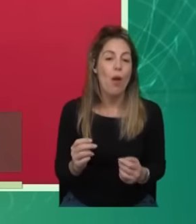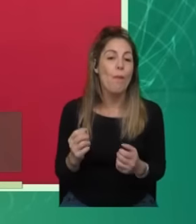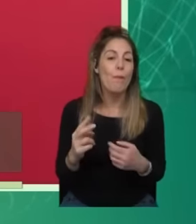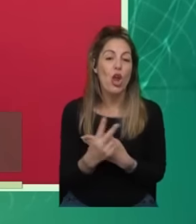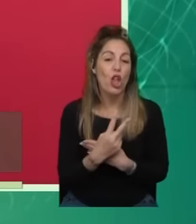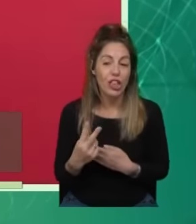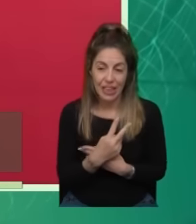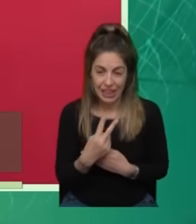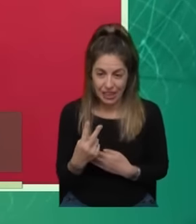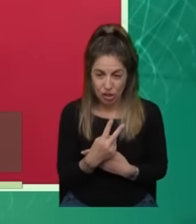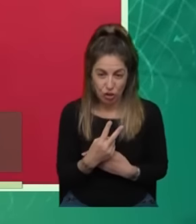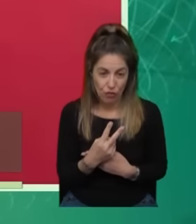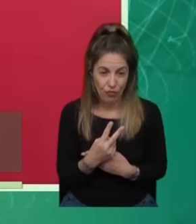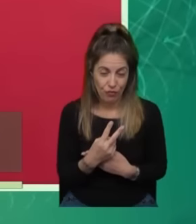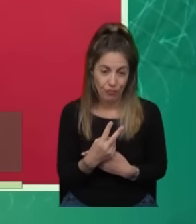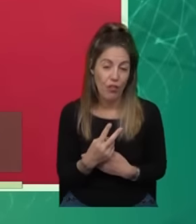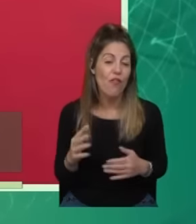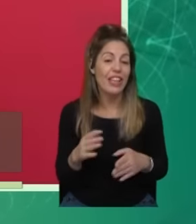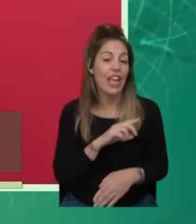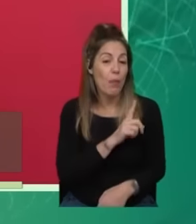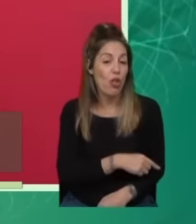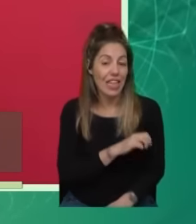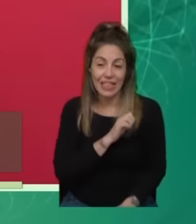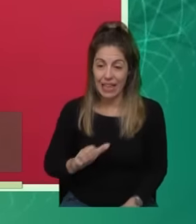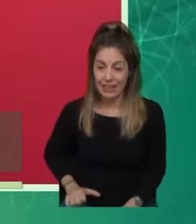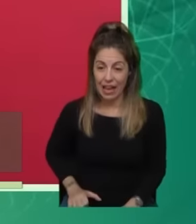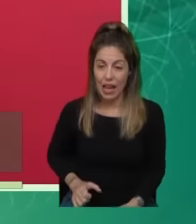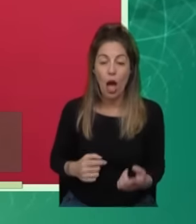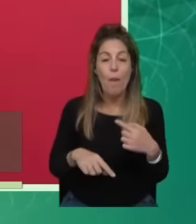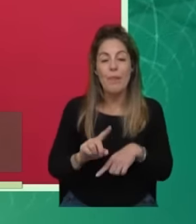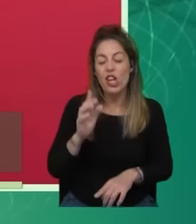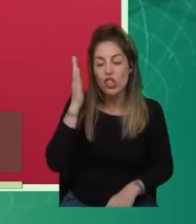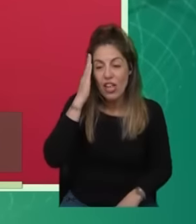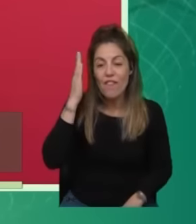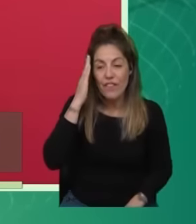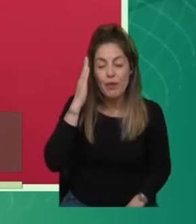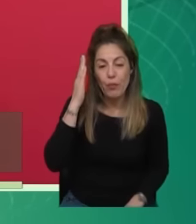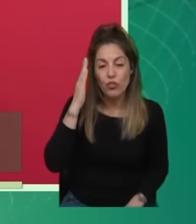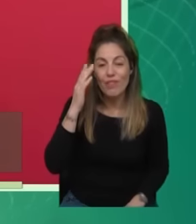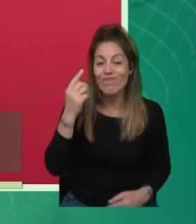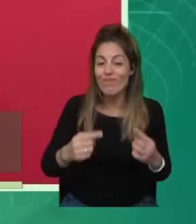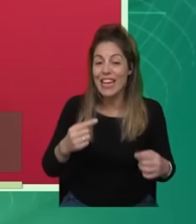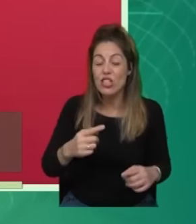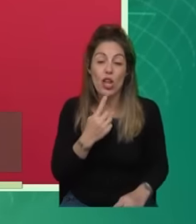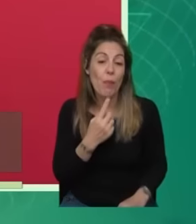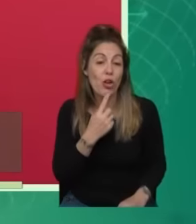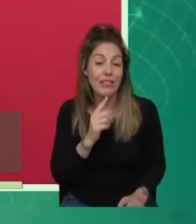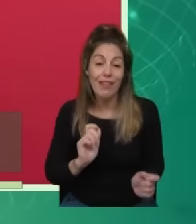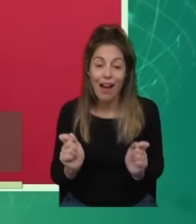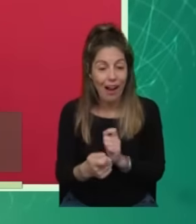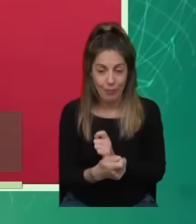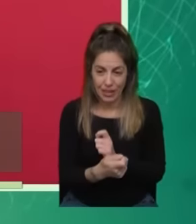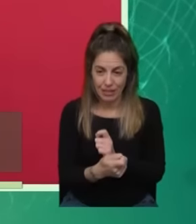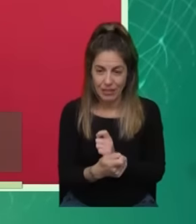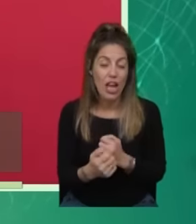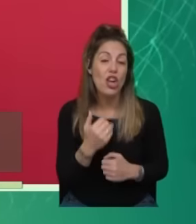impune ante el poder estatal, ¿no? Pero sabemos que las variaciones políticas cambian y